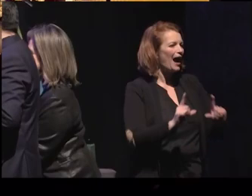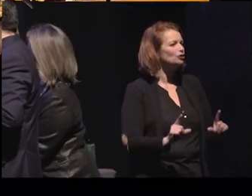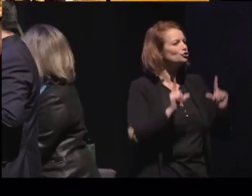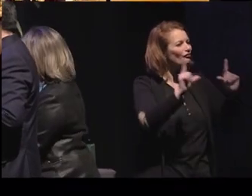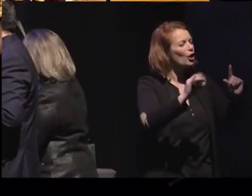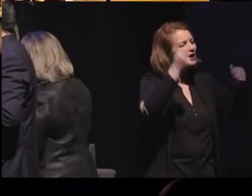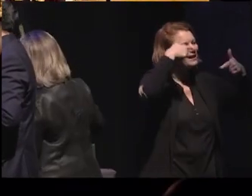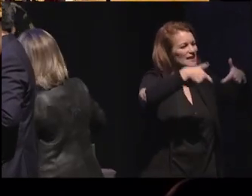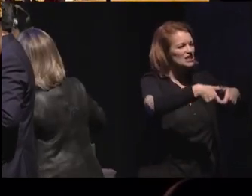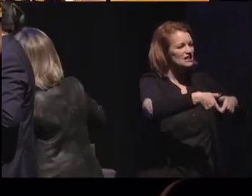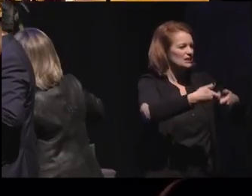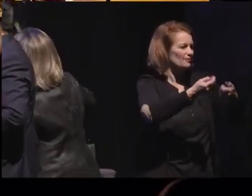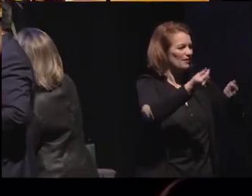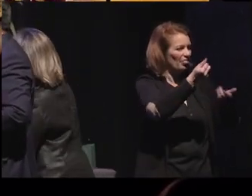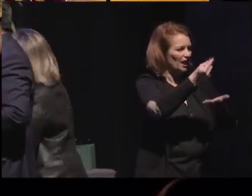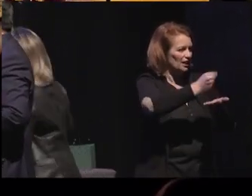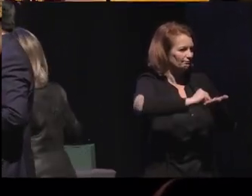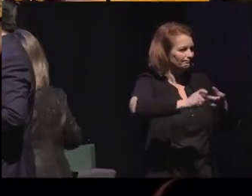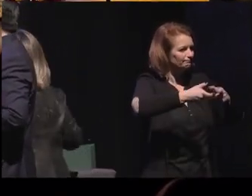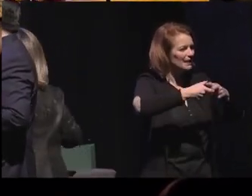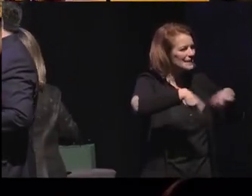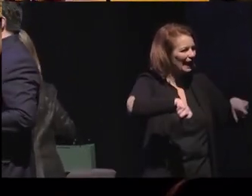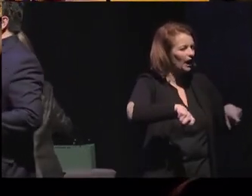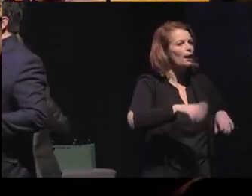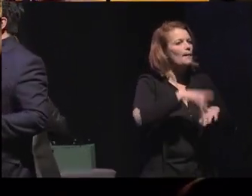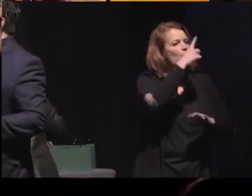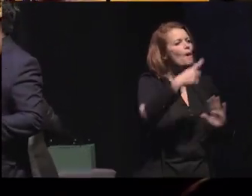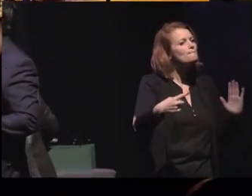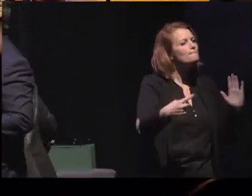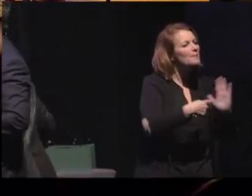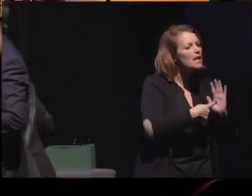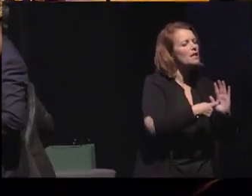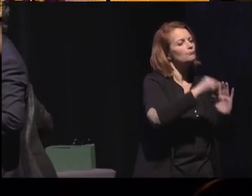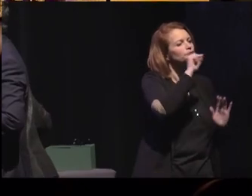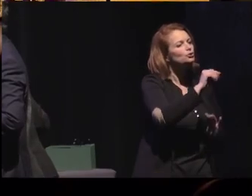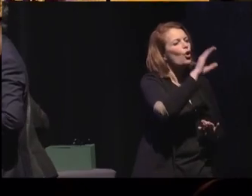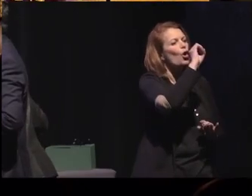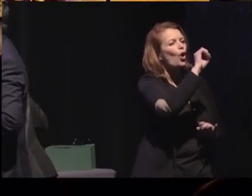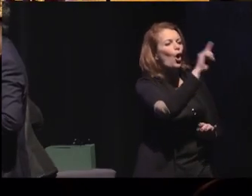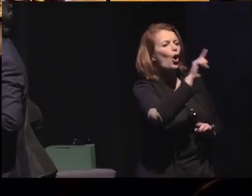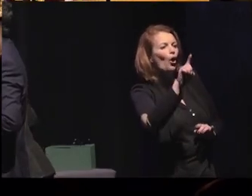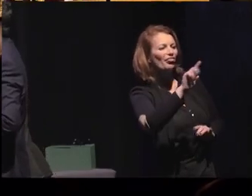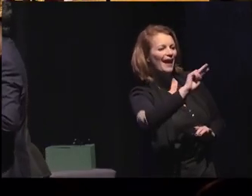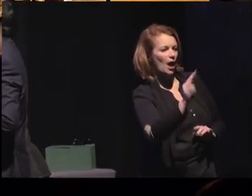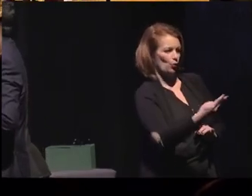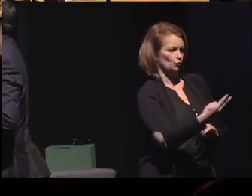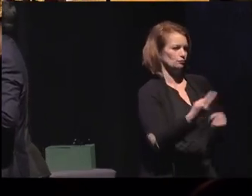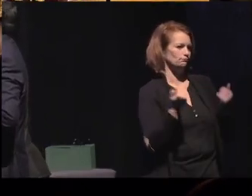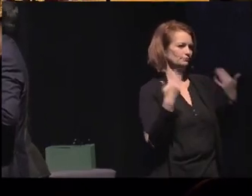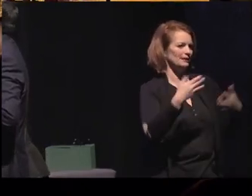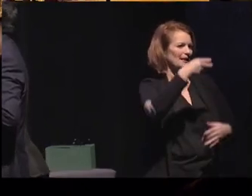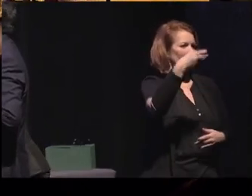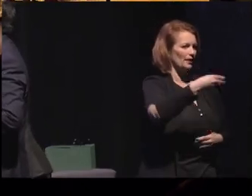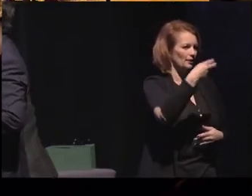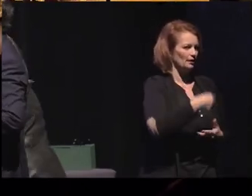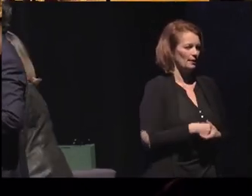cheque. El momento de entregar este premio, 1.011 euros, que por lo menos un eurito cada uno cabéis, porque soy una